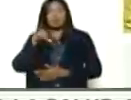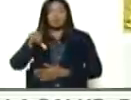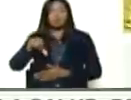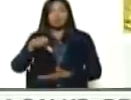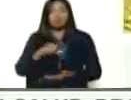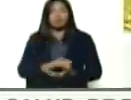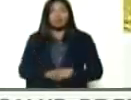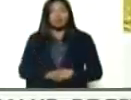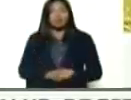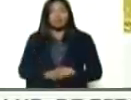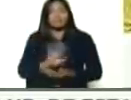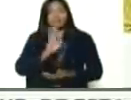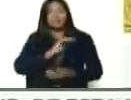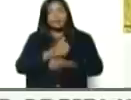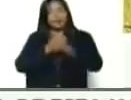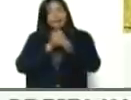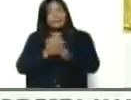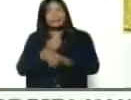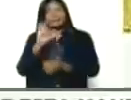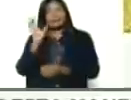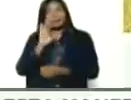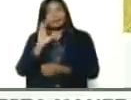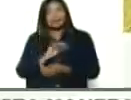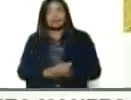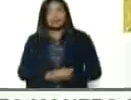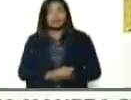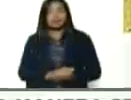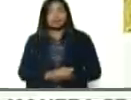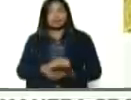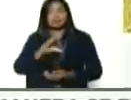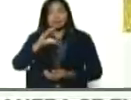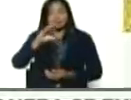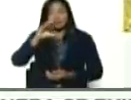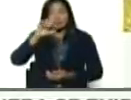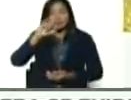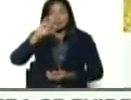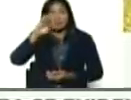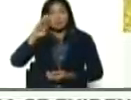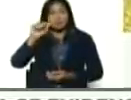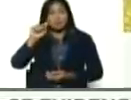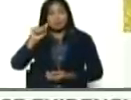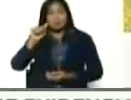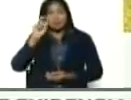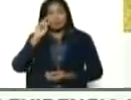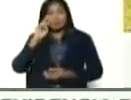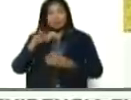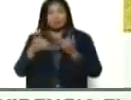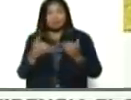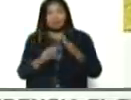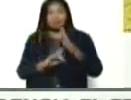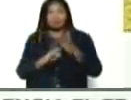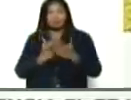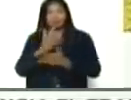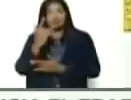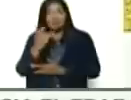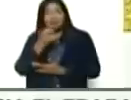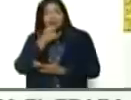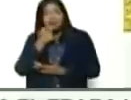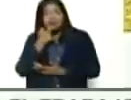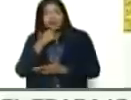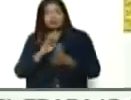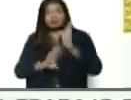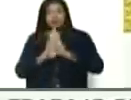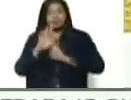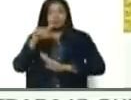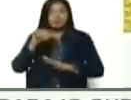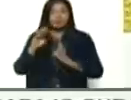de nuestra amada caracas así como la ceiba de san francisco esta serie esperamos que crees que hermosa y que se desarrolla aquí en este